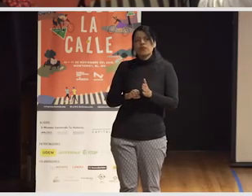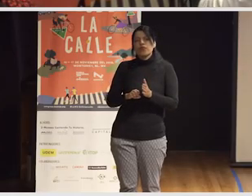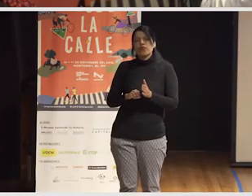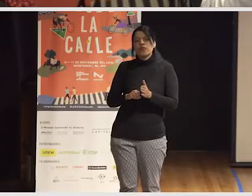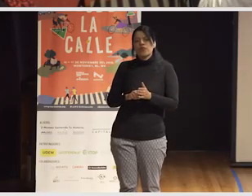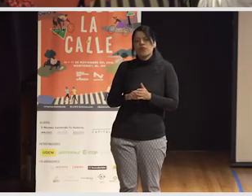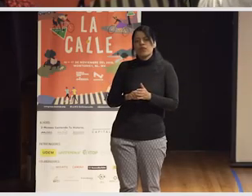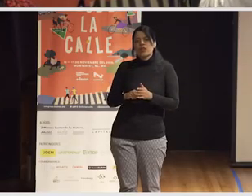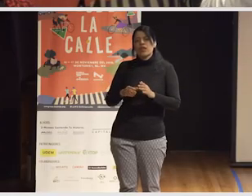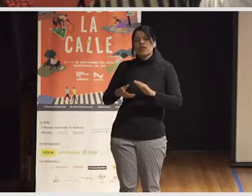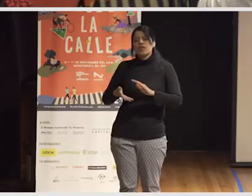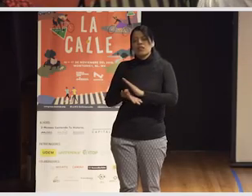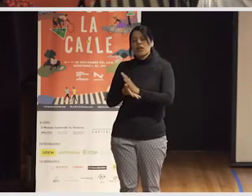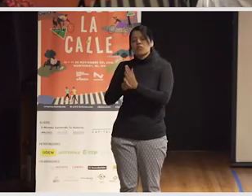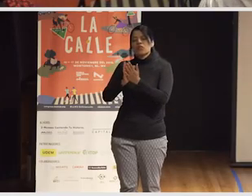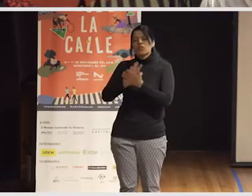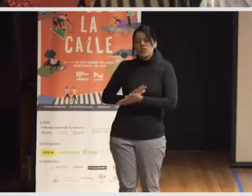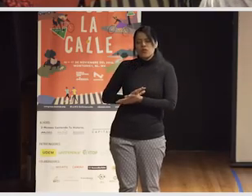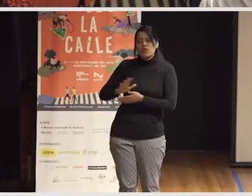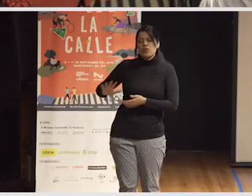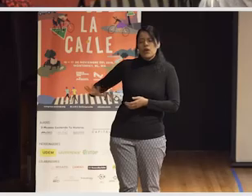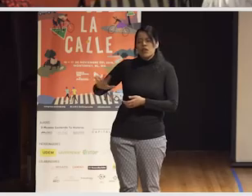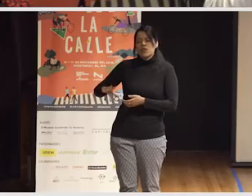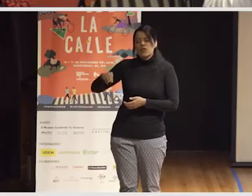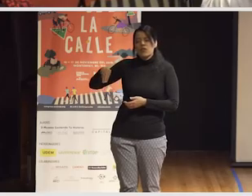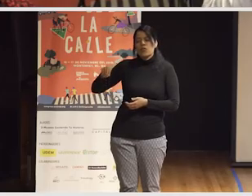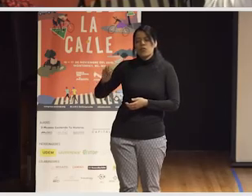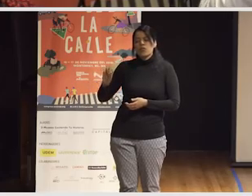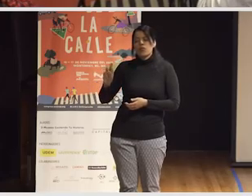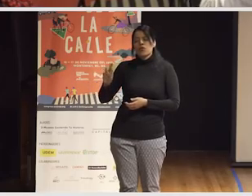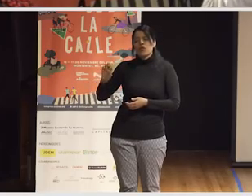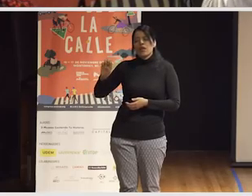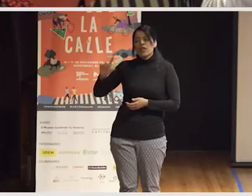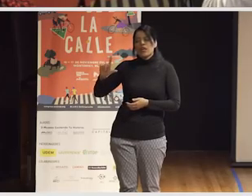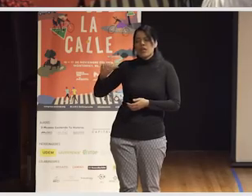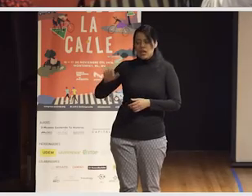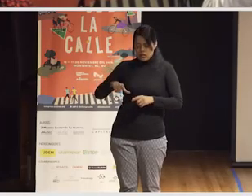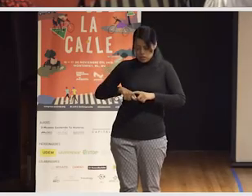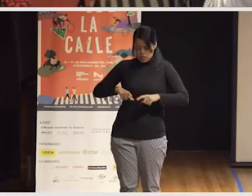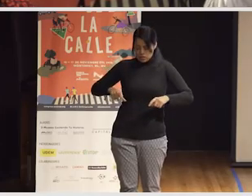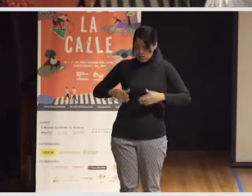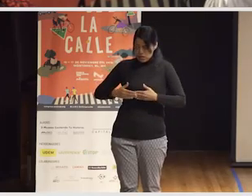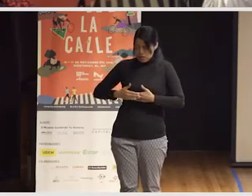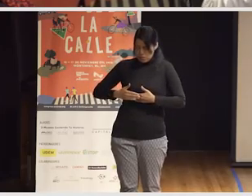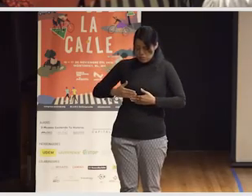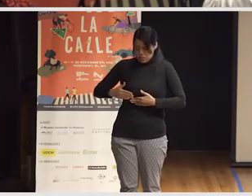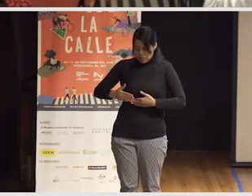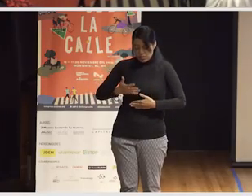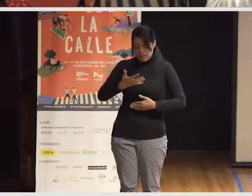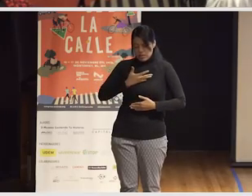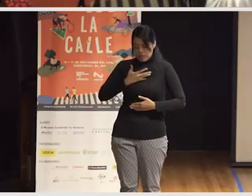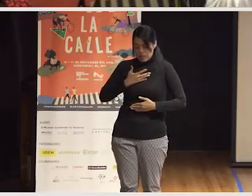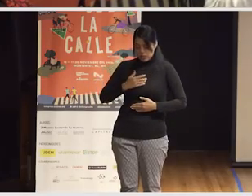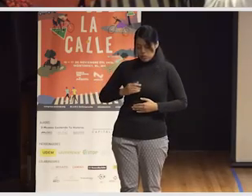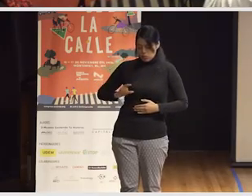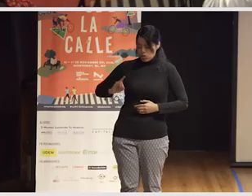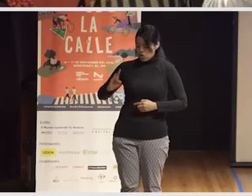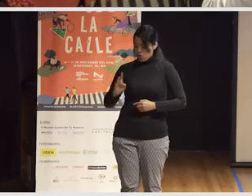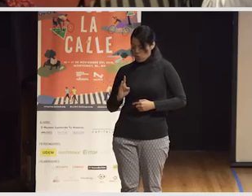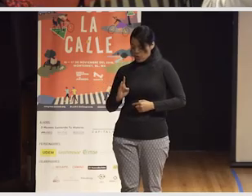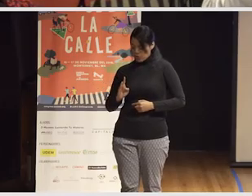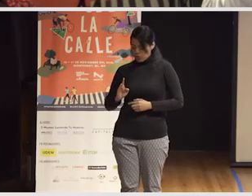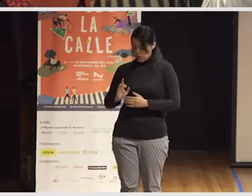transformando morelia haciendo banquetas más amplias si tienes el parabús de 150 con ella entonces cómo tratar de darle